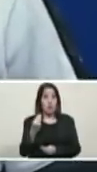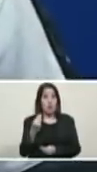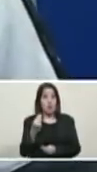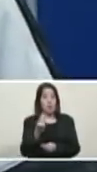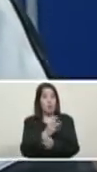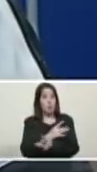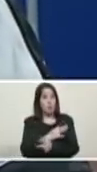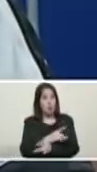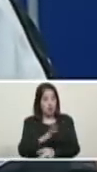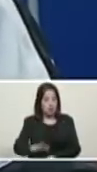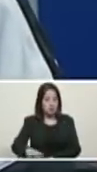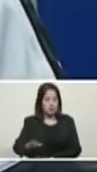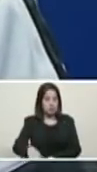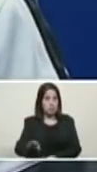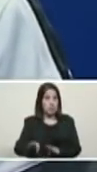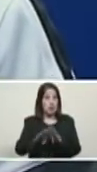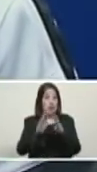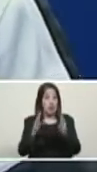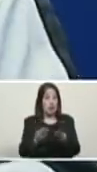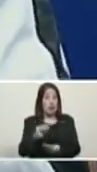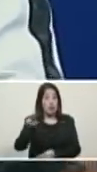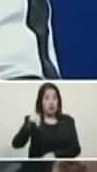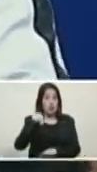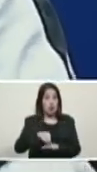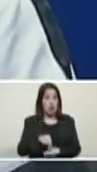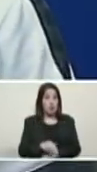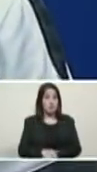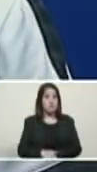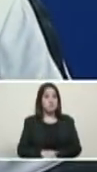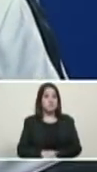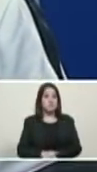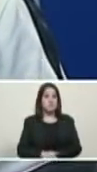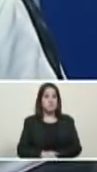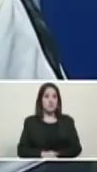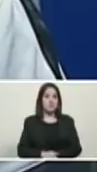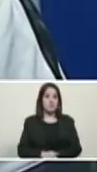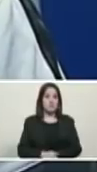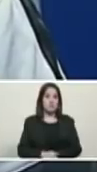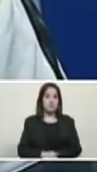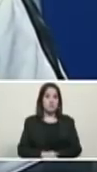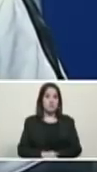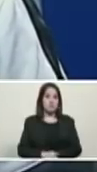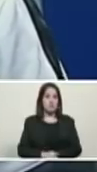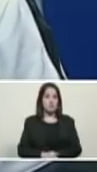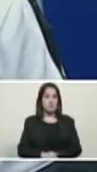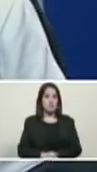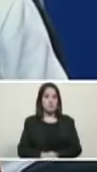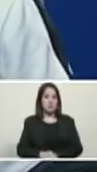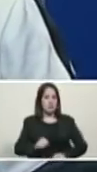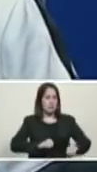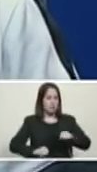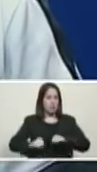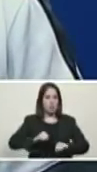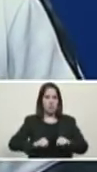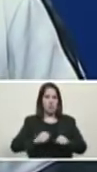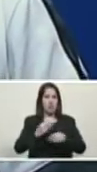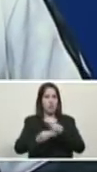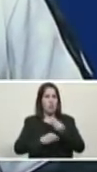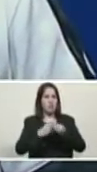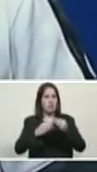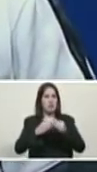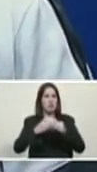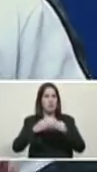sentido el baloncesto a nivel nacional y presidente para aportar en el camarote dijo el movimiento estamos en los tableros